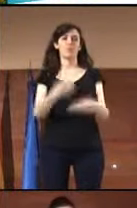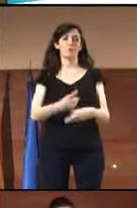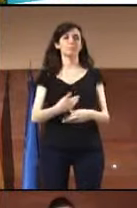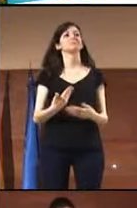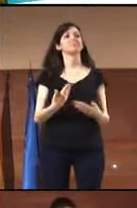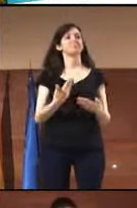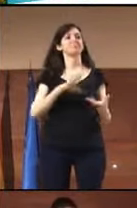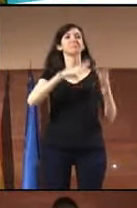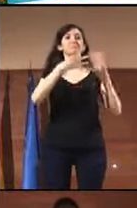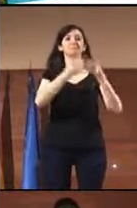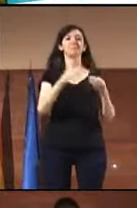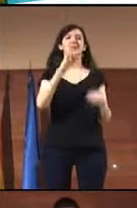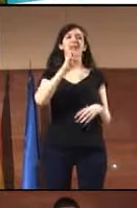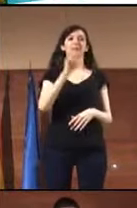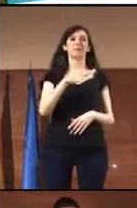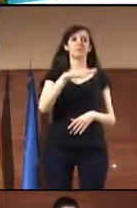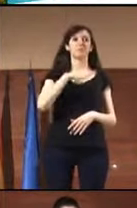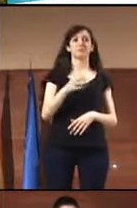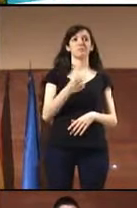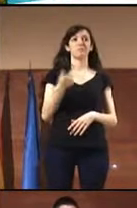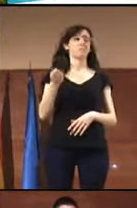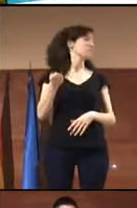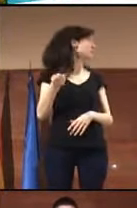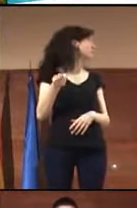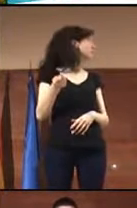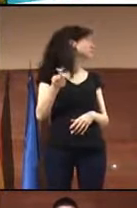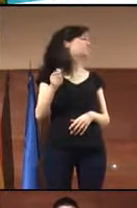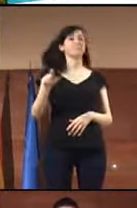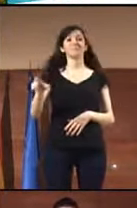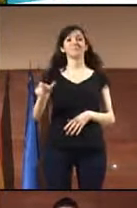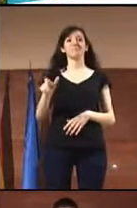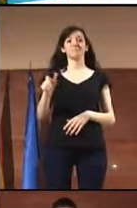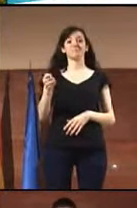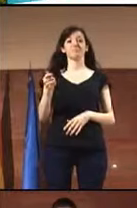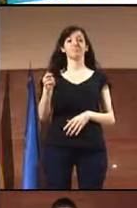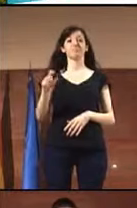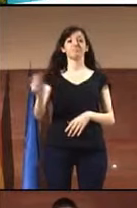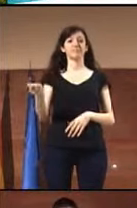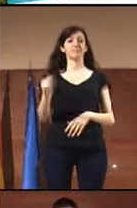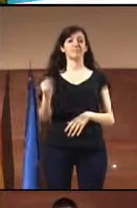eléctrico. Es un mandito que va conectado a la silla y además